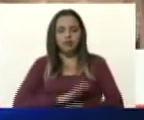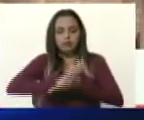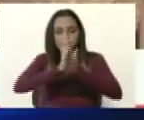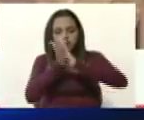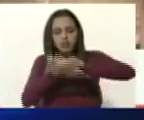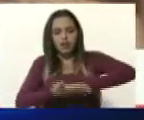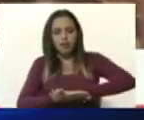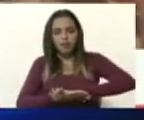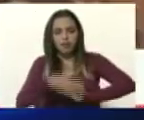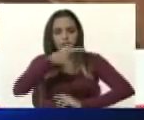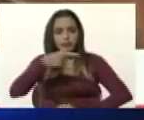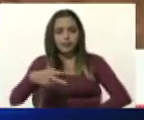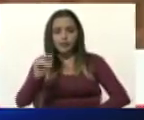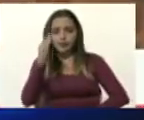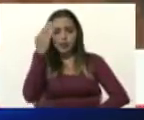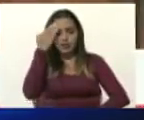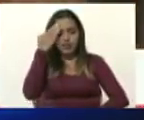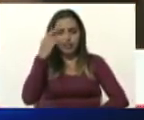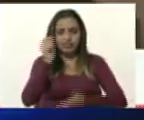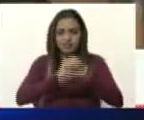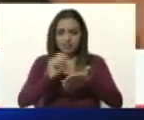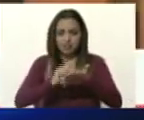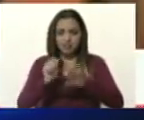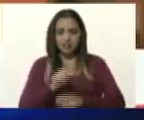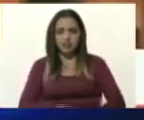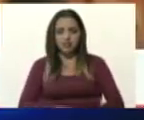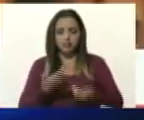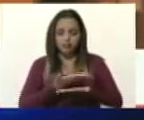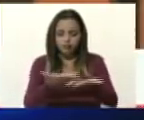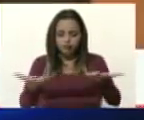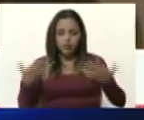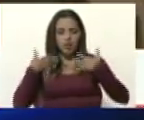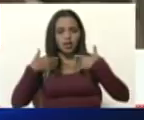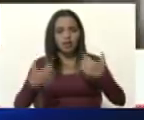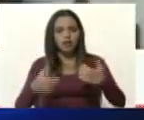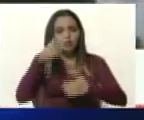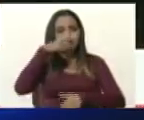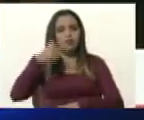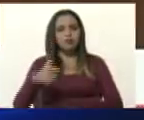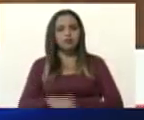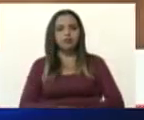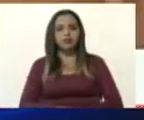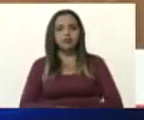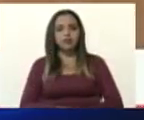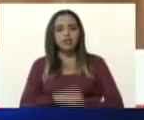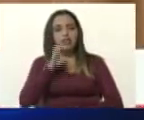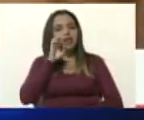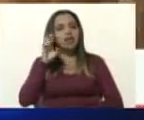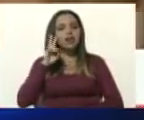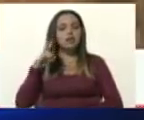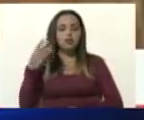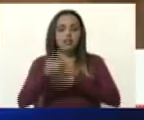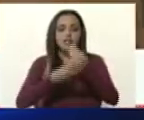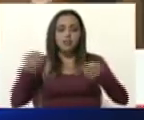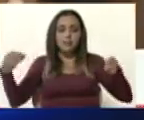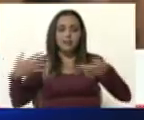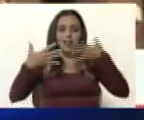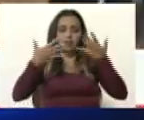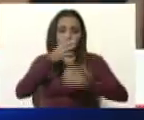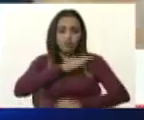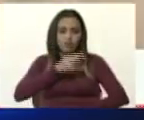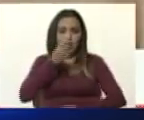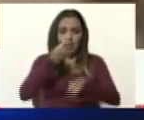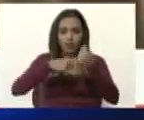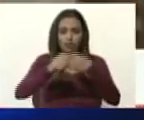analfabetismo llevó la salud al pueblo evo morales hizo un milagro económico un milagro social y un